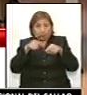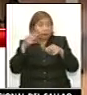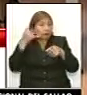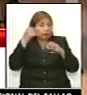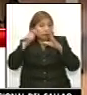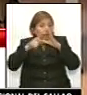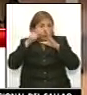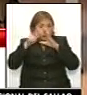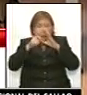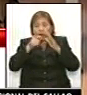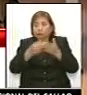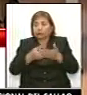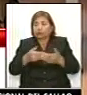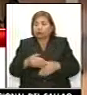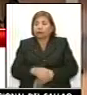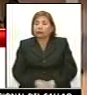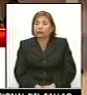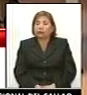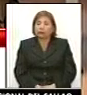con las cosas que filmaban.